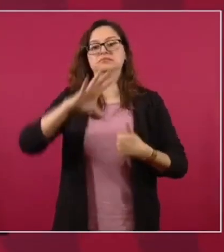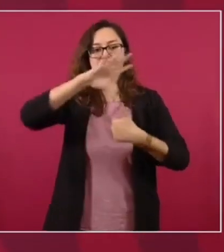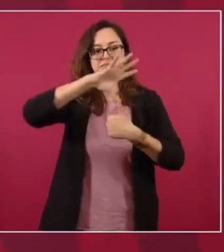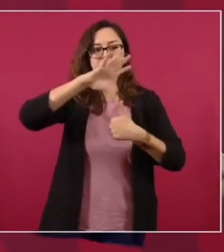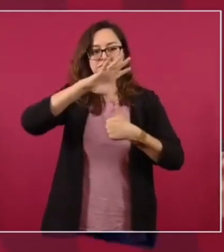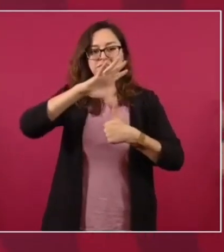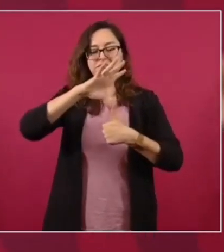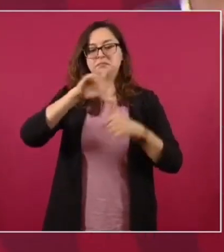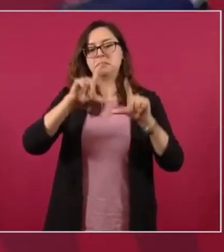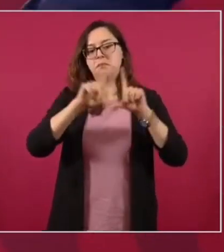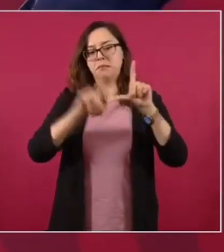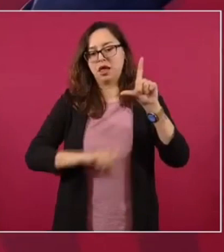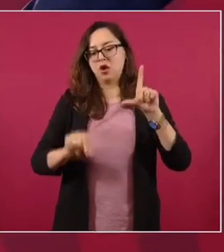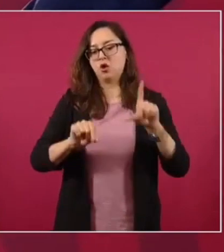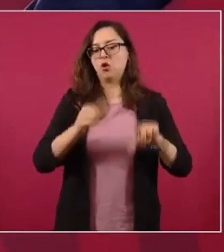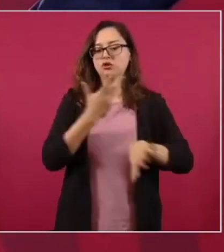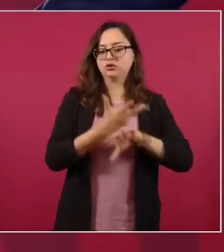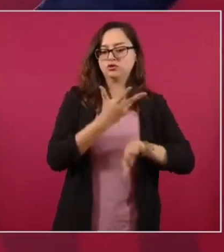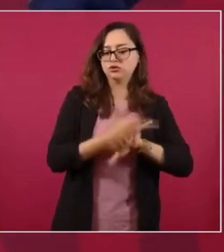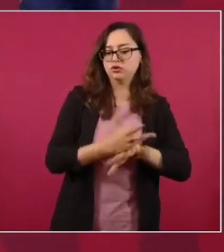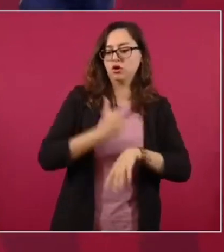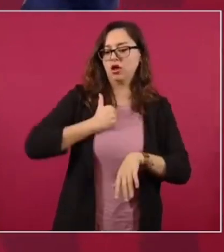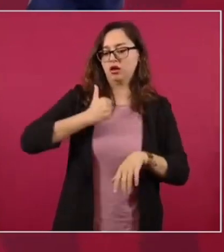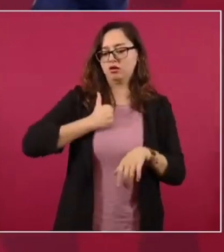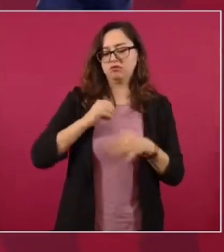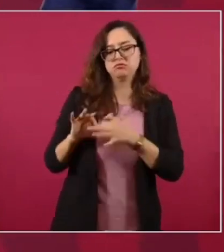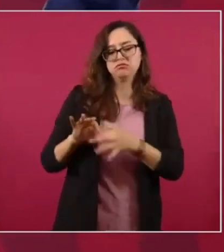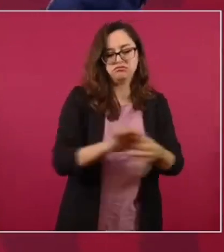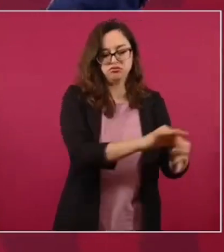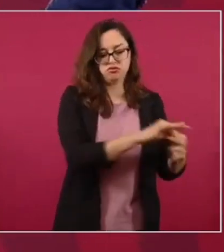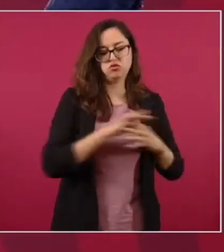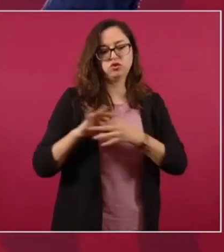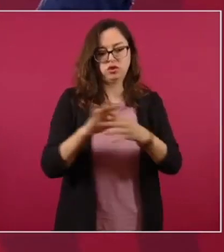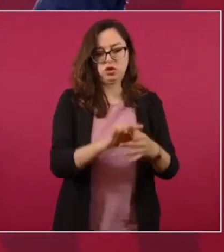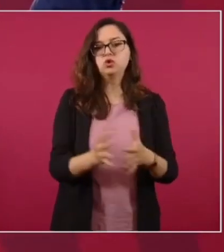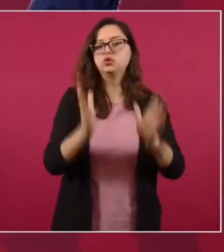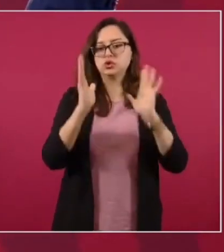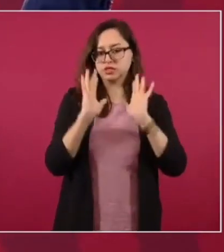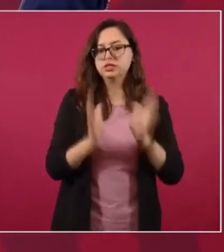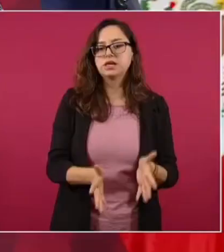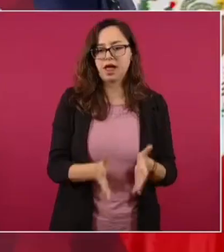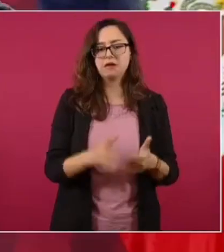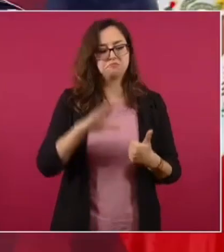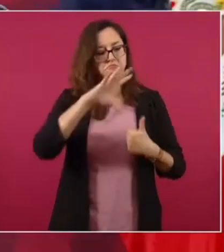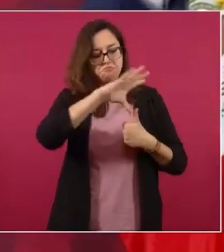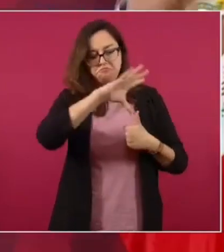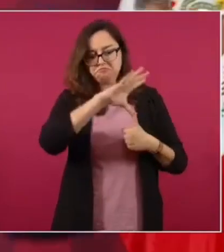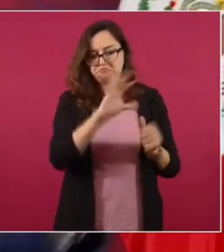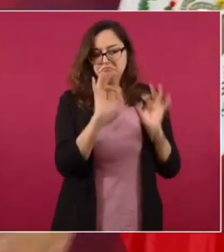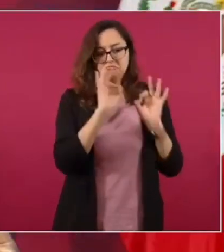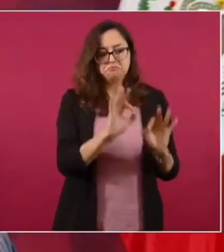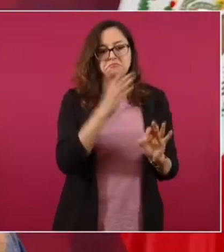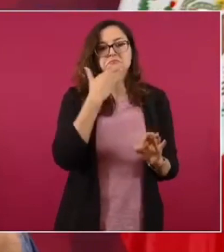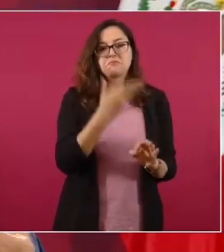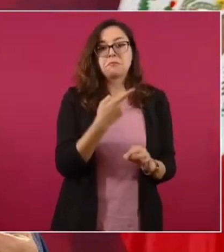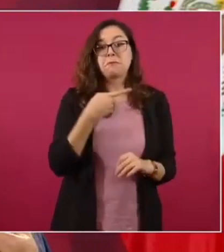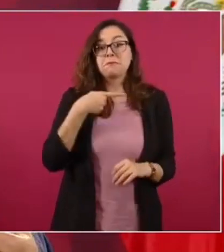pero imagínense lo que significaría llegar a un